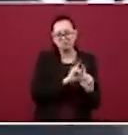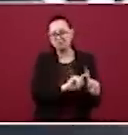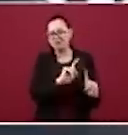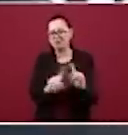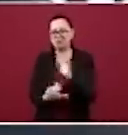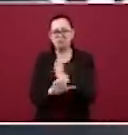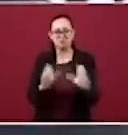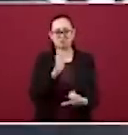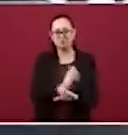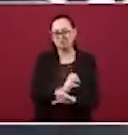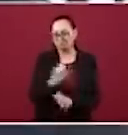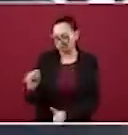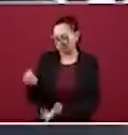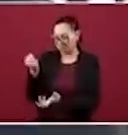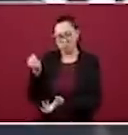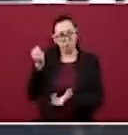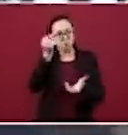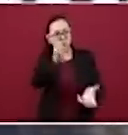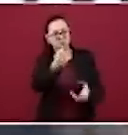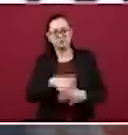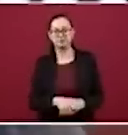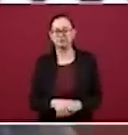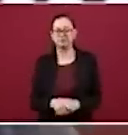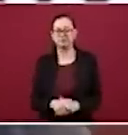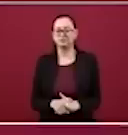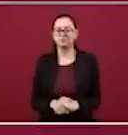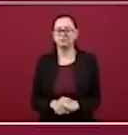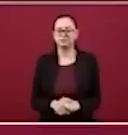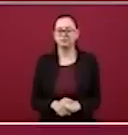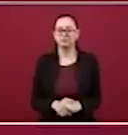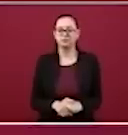campos. Yo recuerdo que